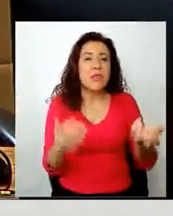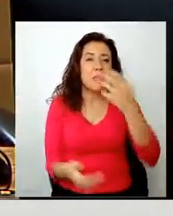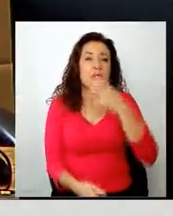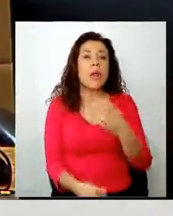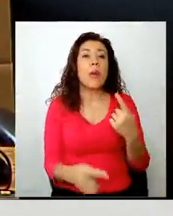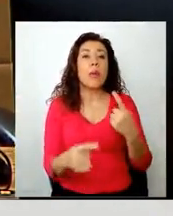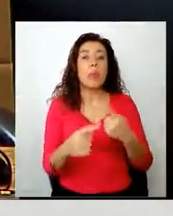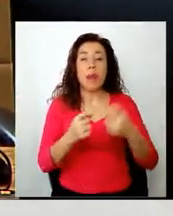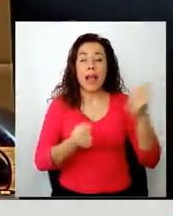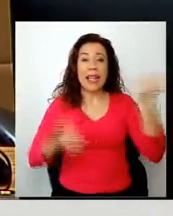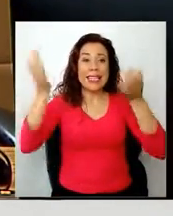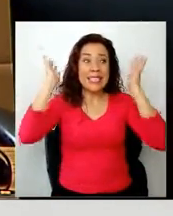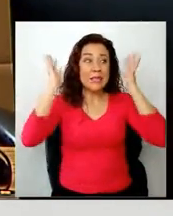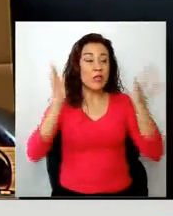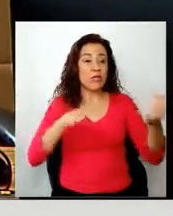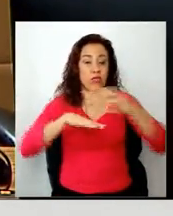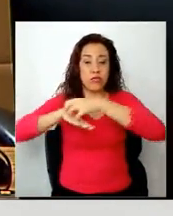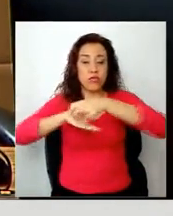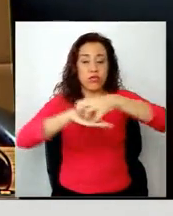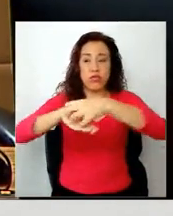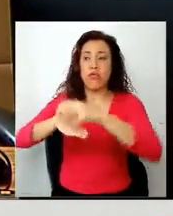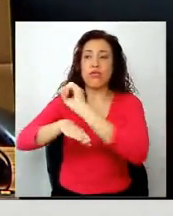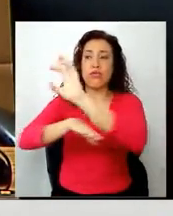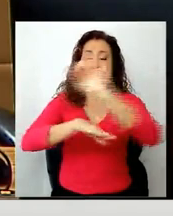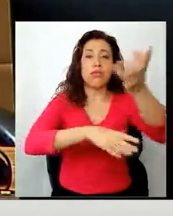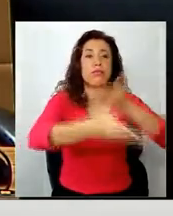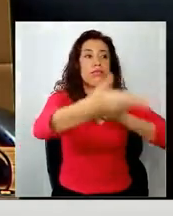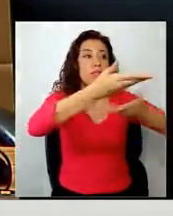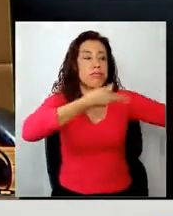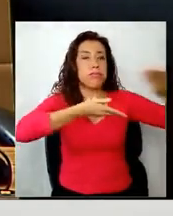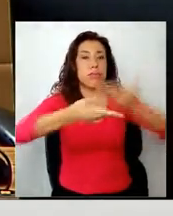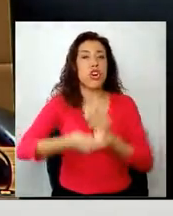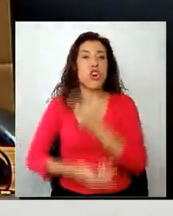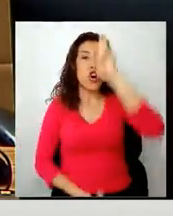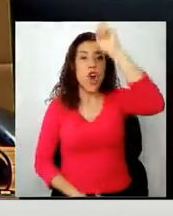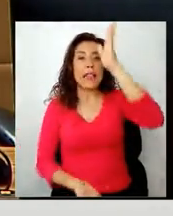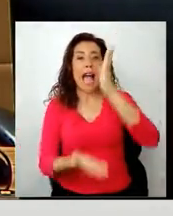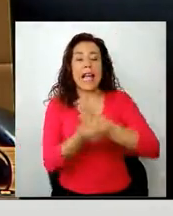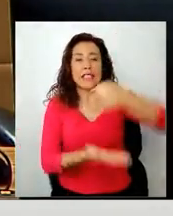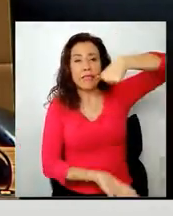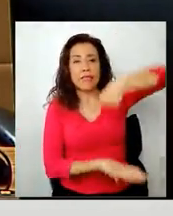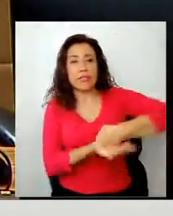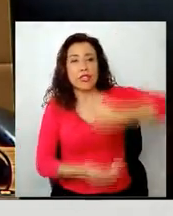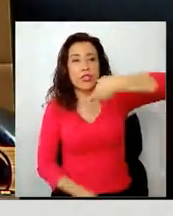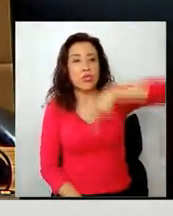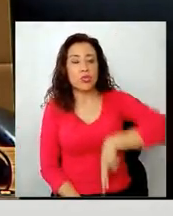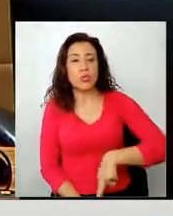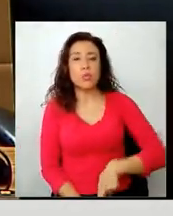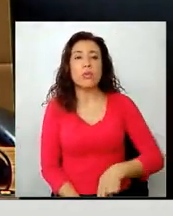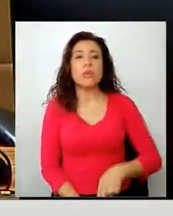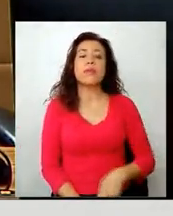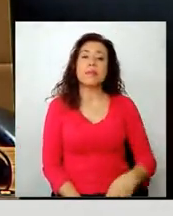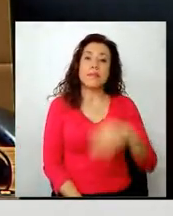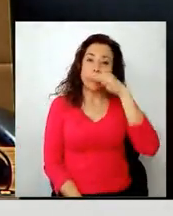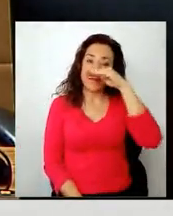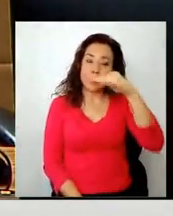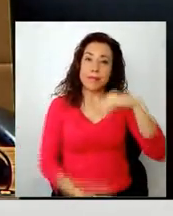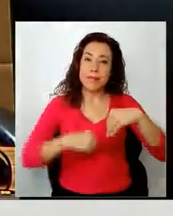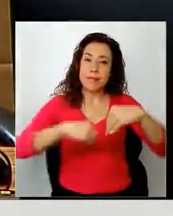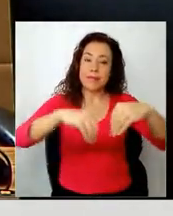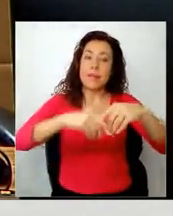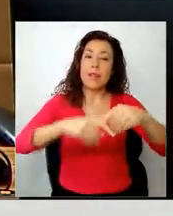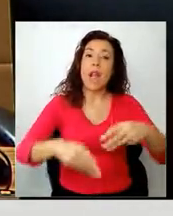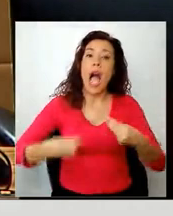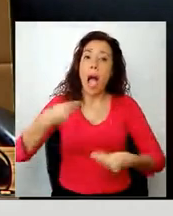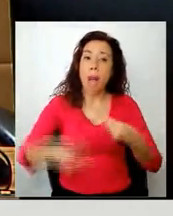comercializadas e intercambiadas desde norte a sur por lo demás el rubro agrícola es uno de los mayores aportes en materia